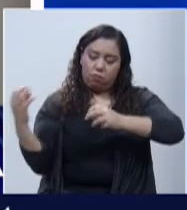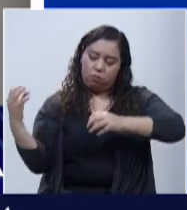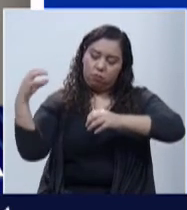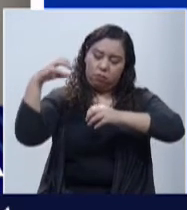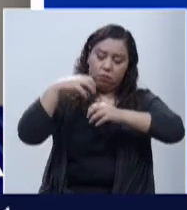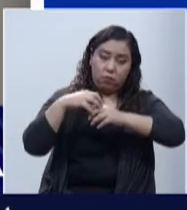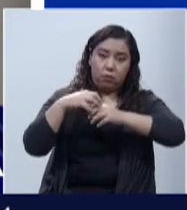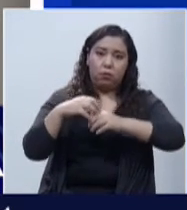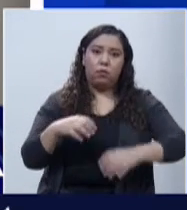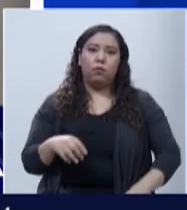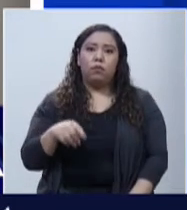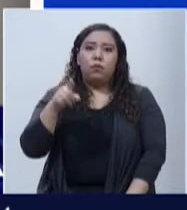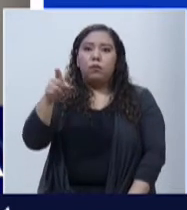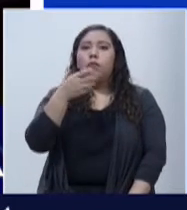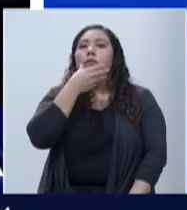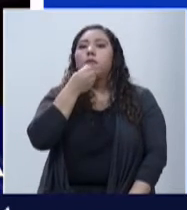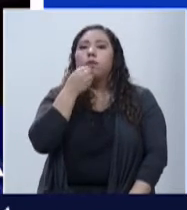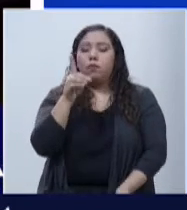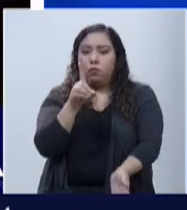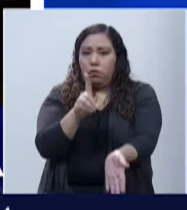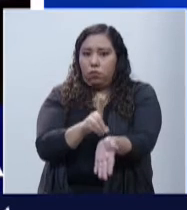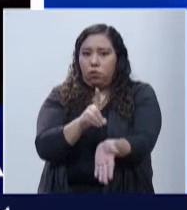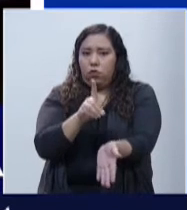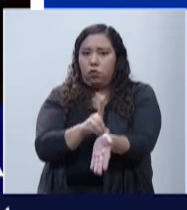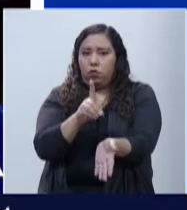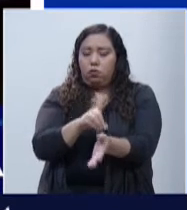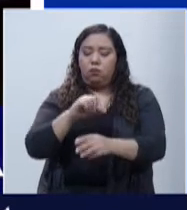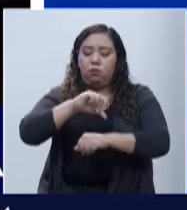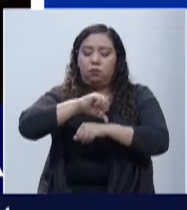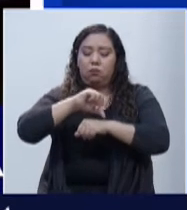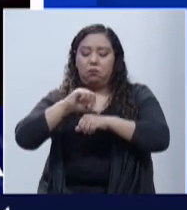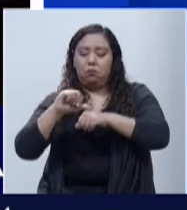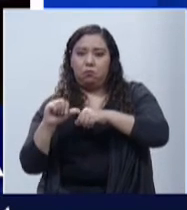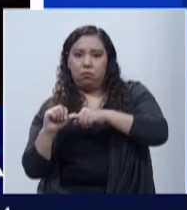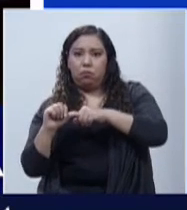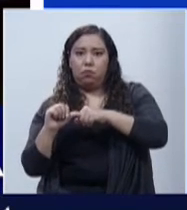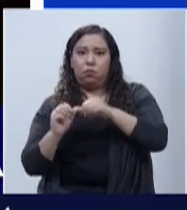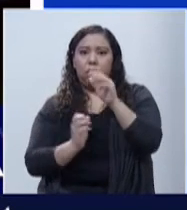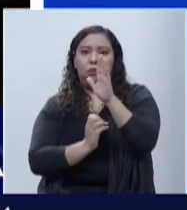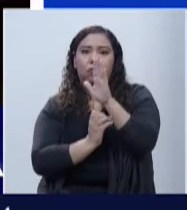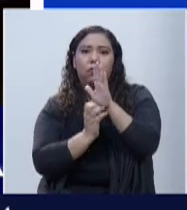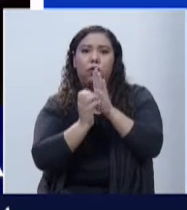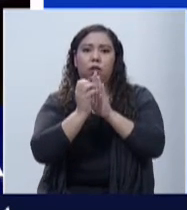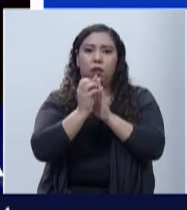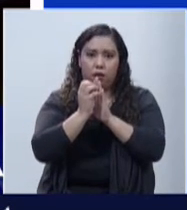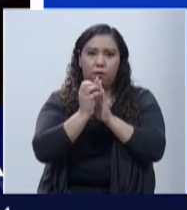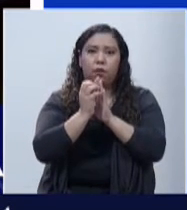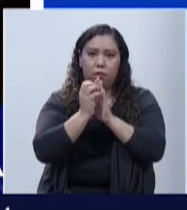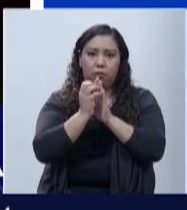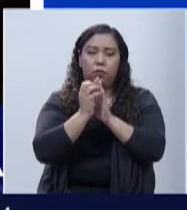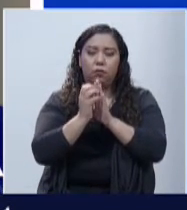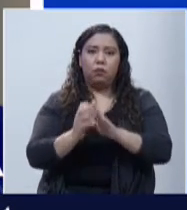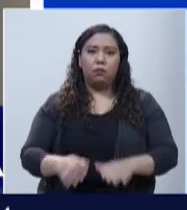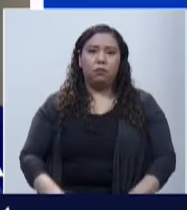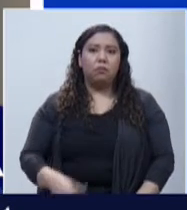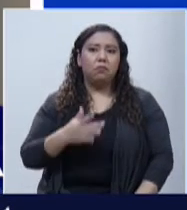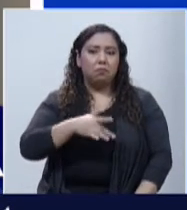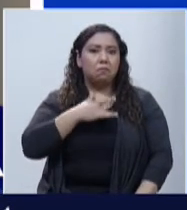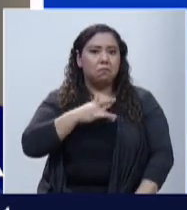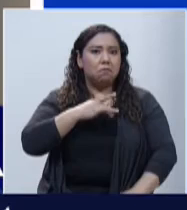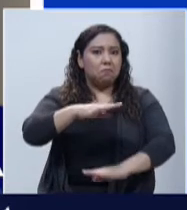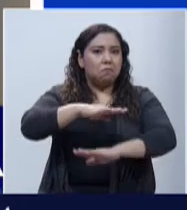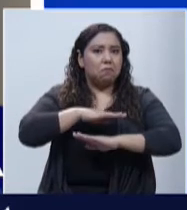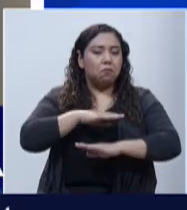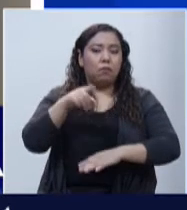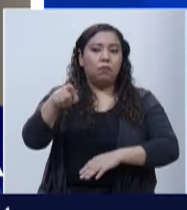en ortopedia oncológica y salvamiento de extremidades y toribio funes satisfecho expresó que este tipo de